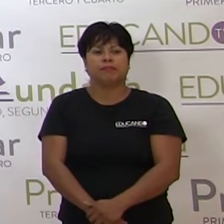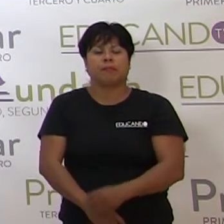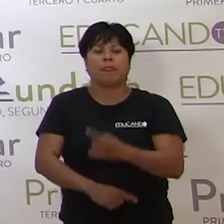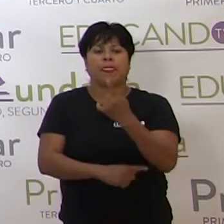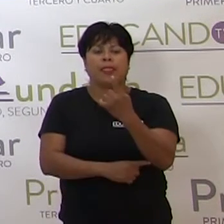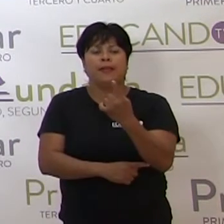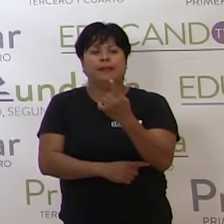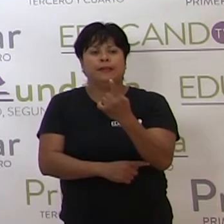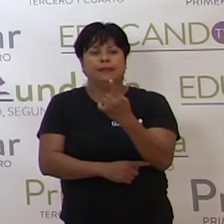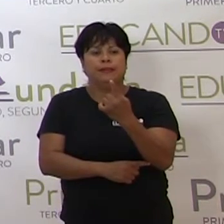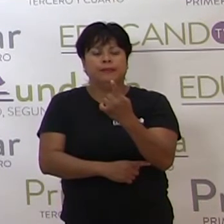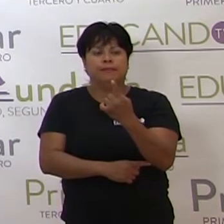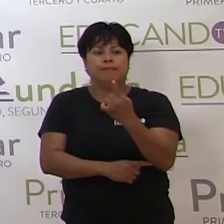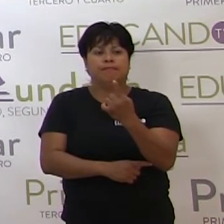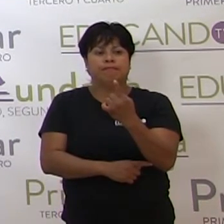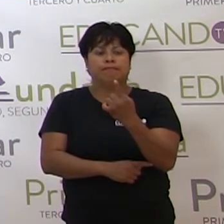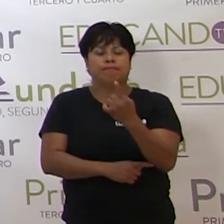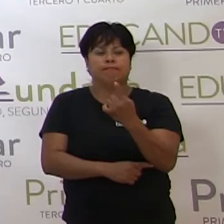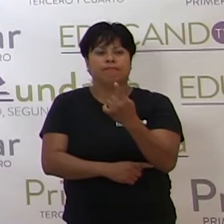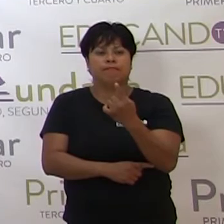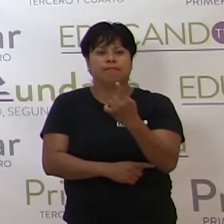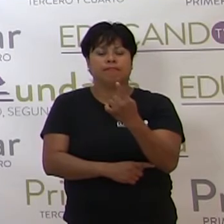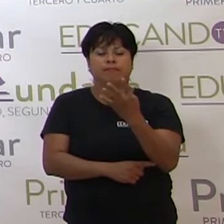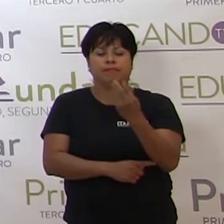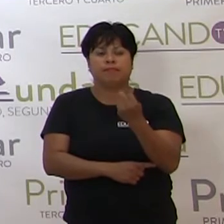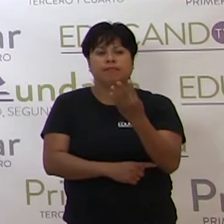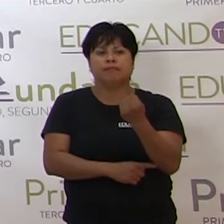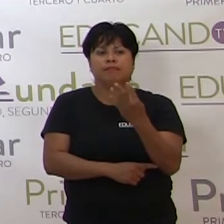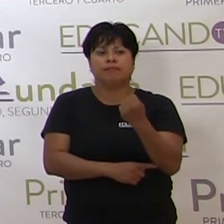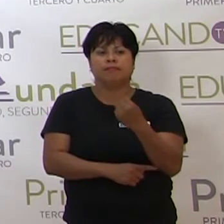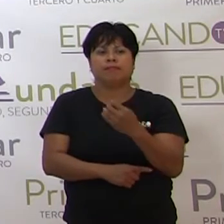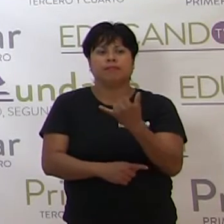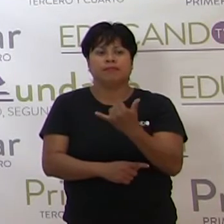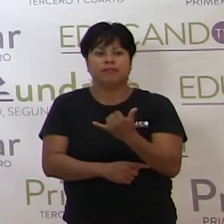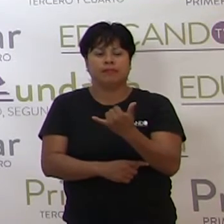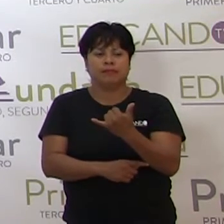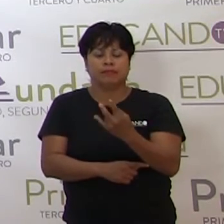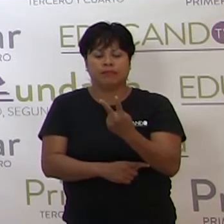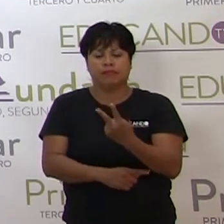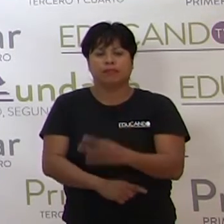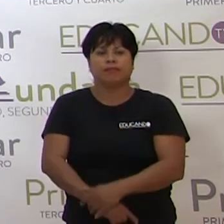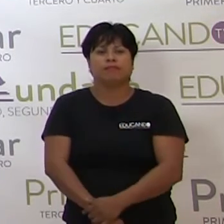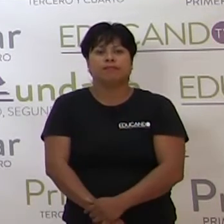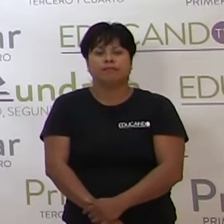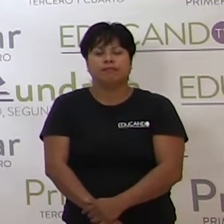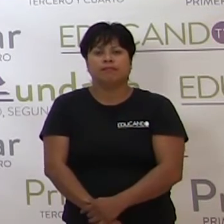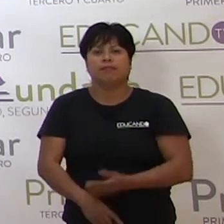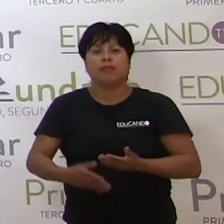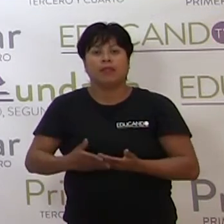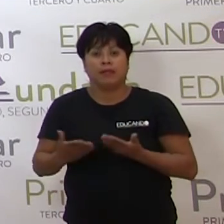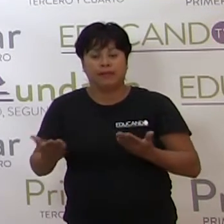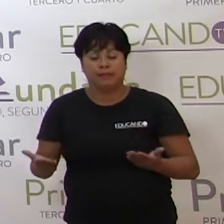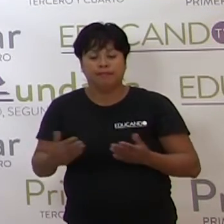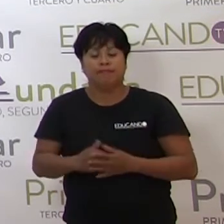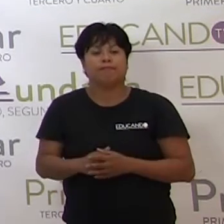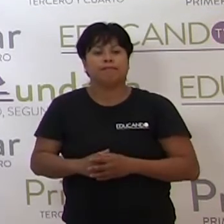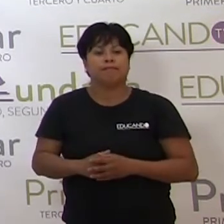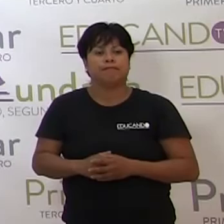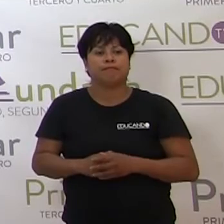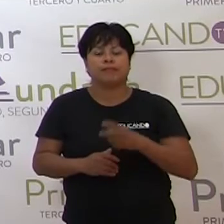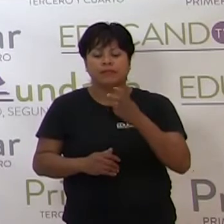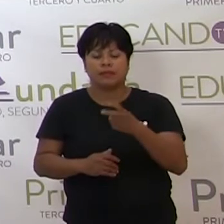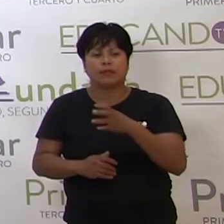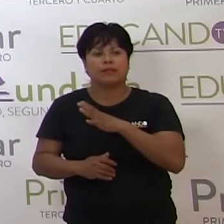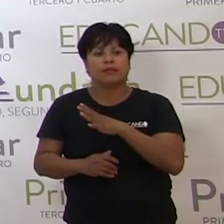1, 10, 9 y 2. Ahora, esto